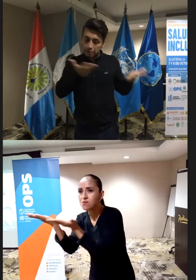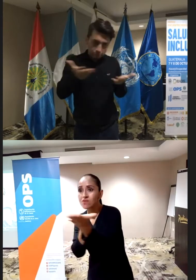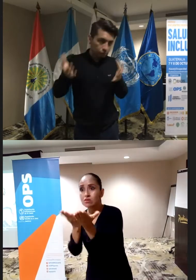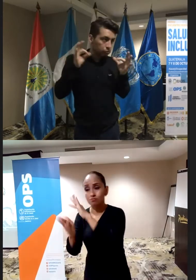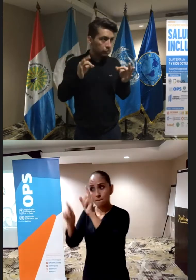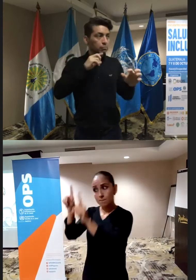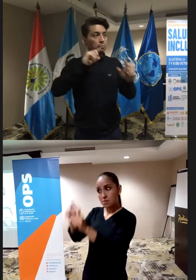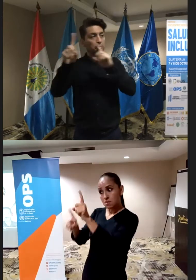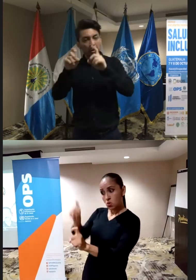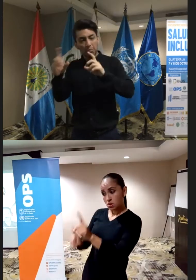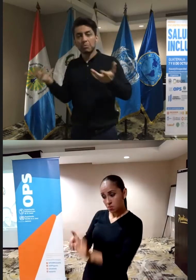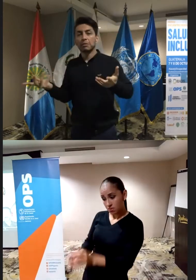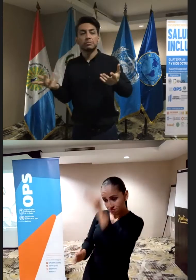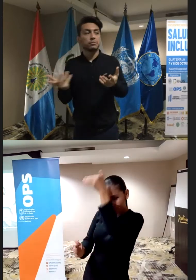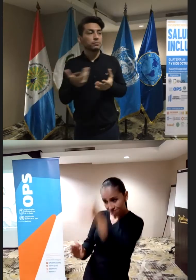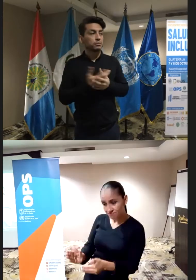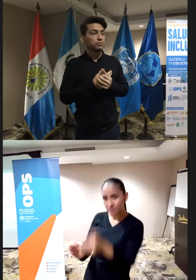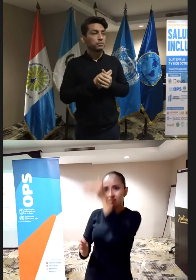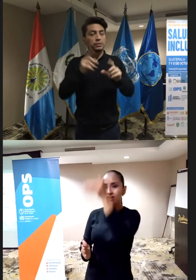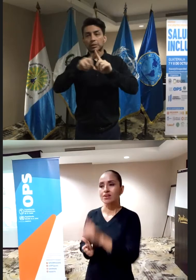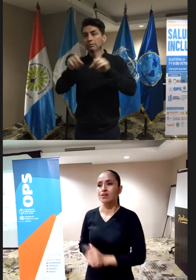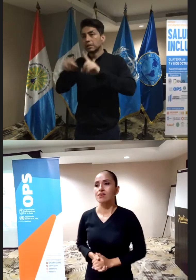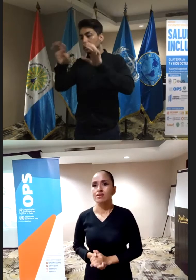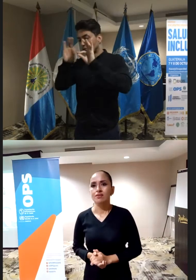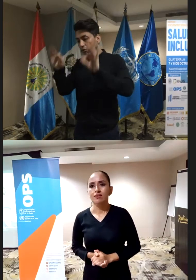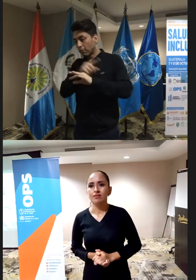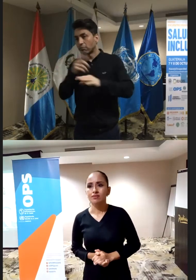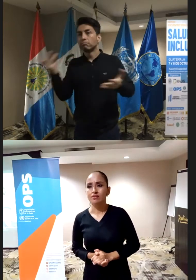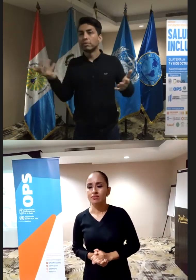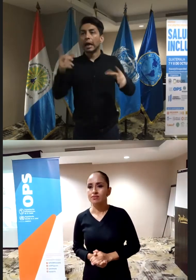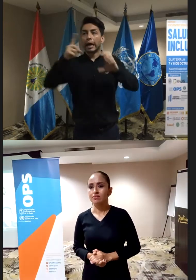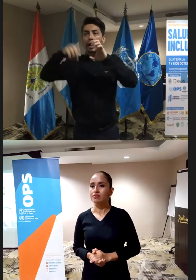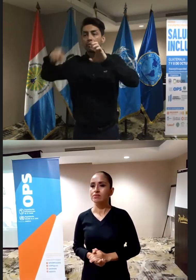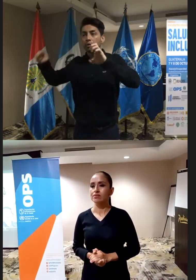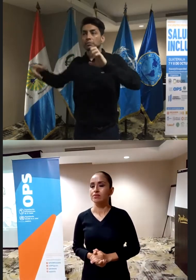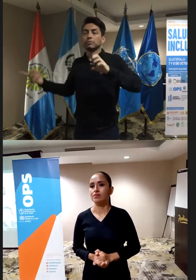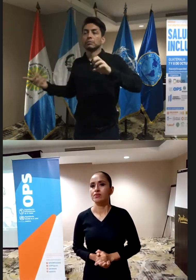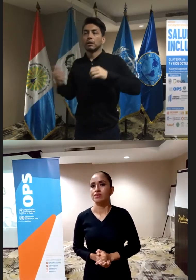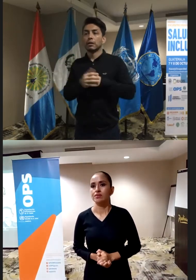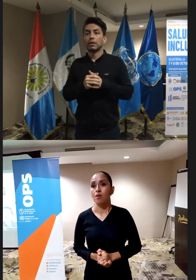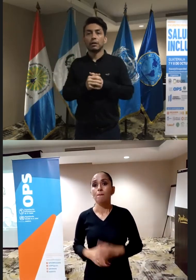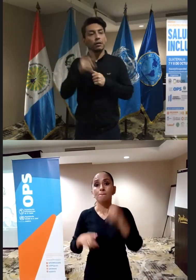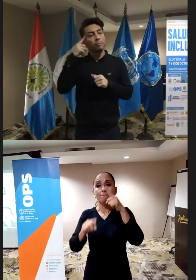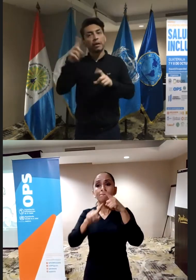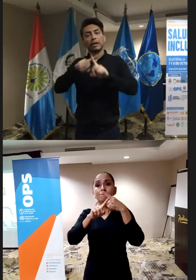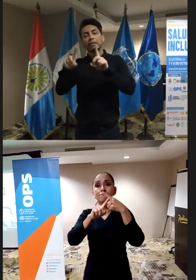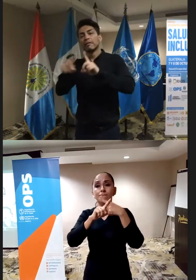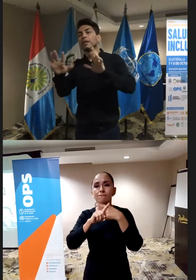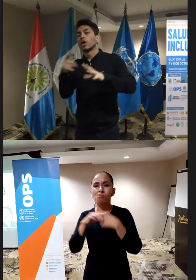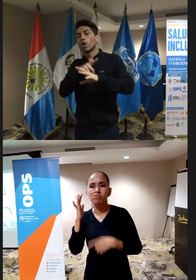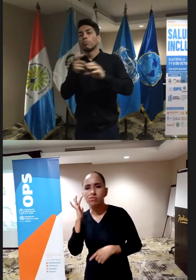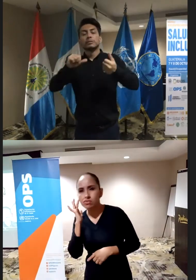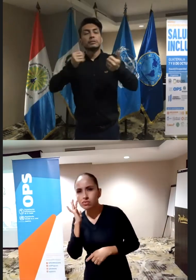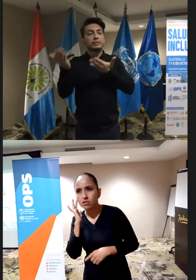preguntas, con otros tipos de metodologías, otras encuestas, la diferencia de acceso a servicio